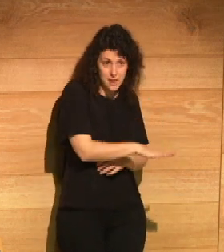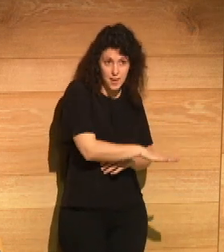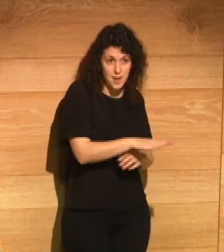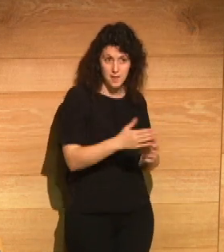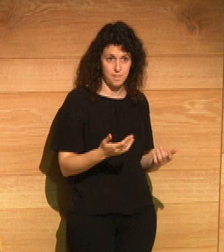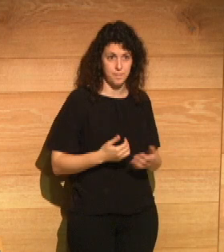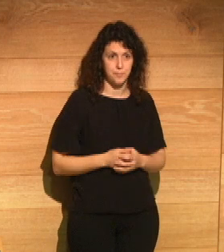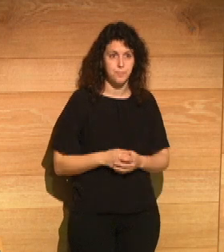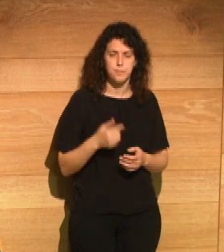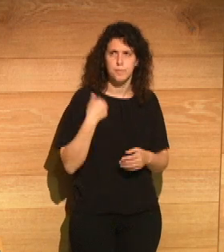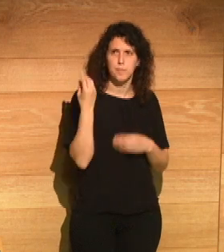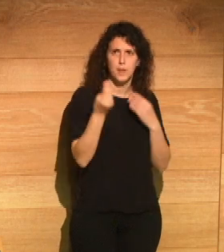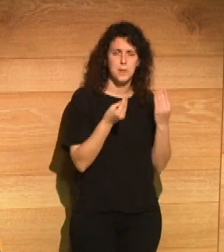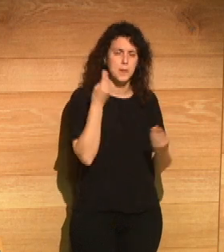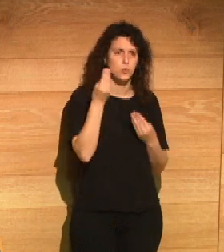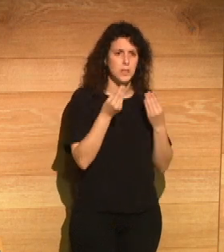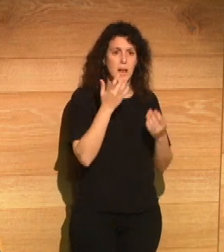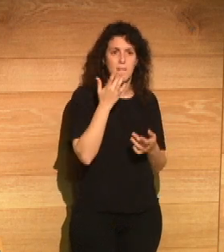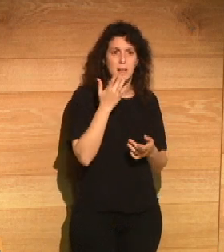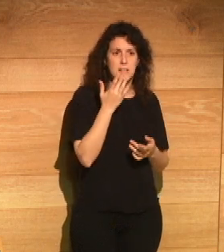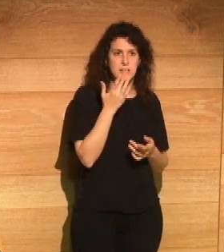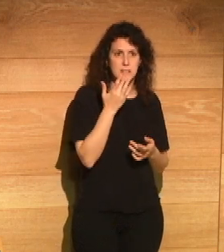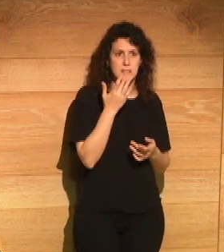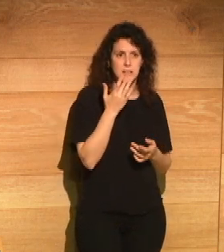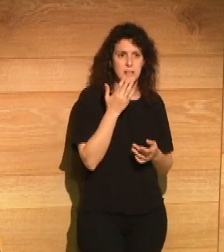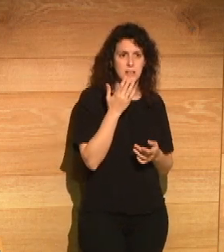Me preguntaba si eso lo